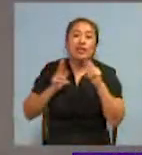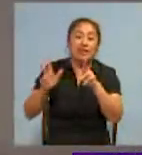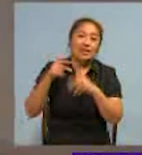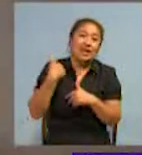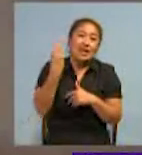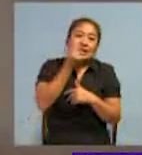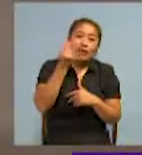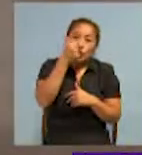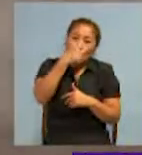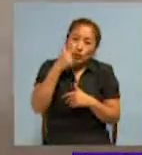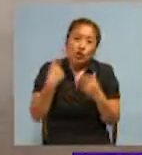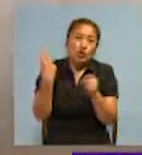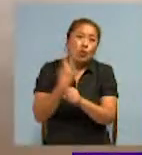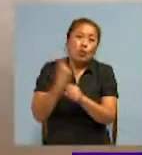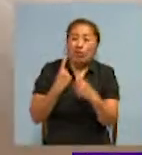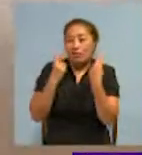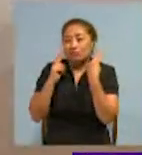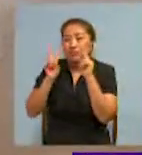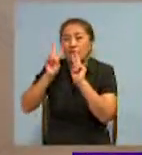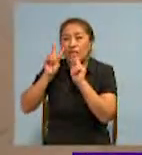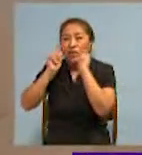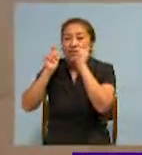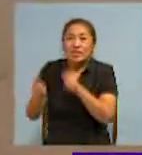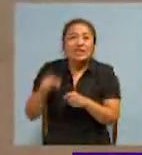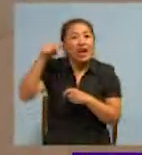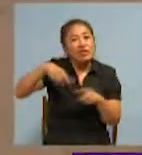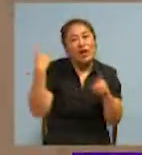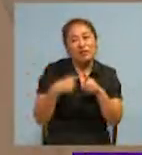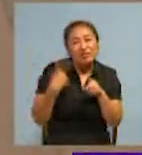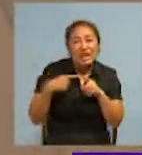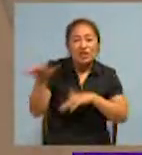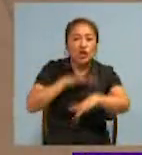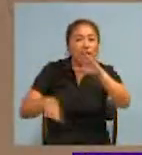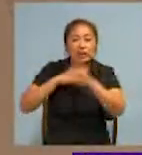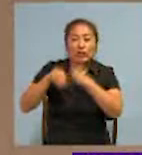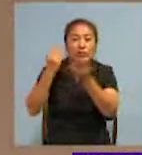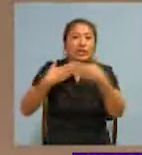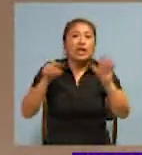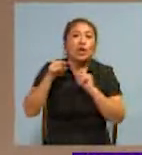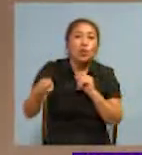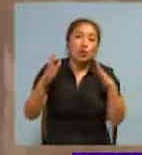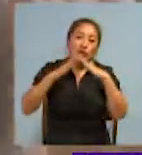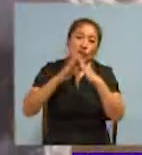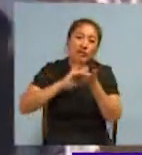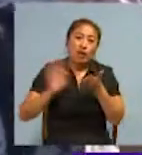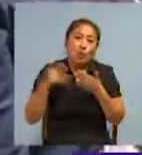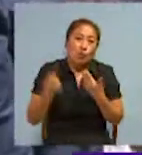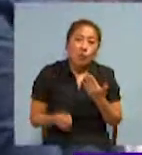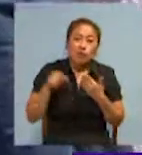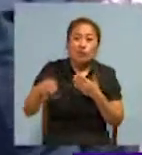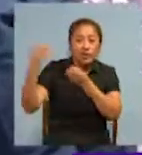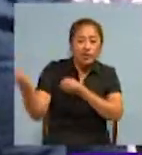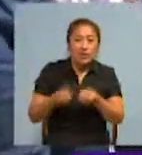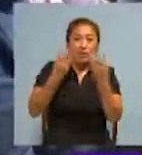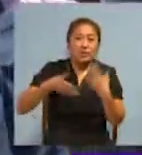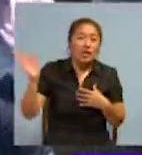lamentablemente no pude acompañar una familia que había hecho un agasajo para que en la inauguración de su nueva vivienda en el que no había